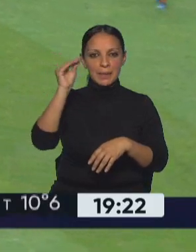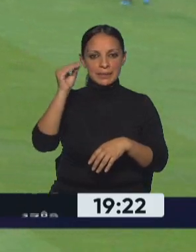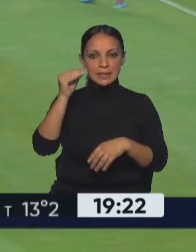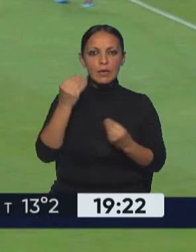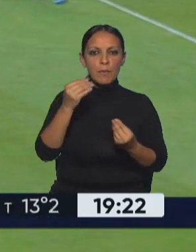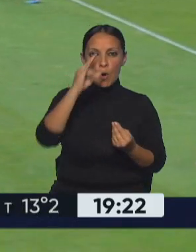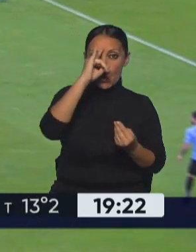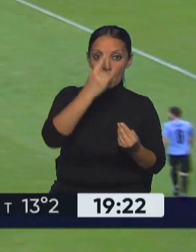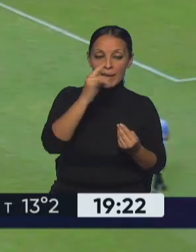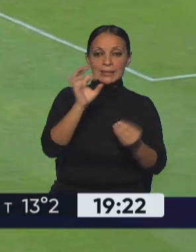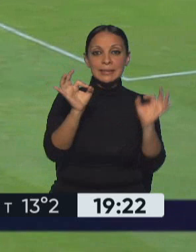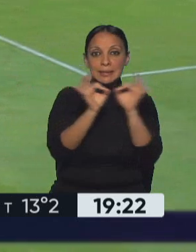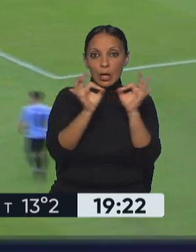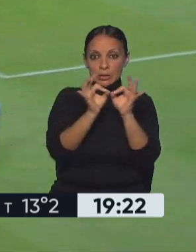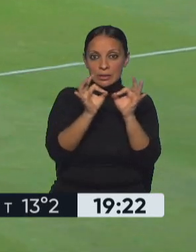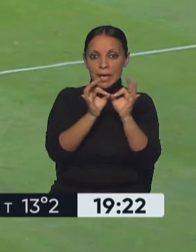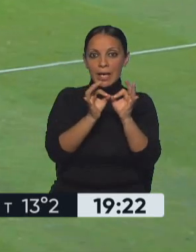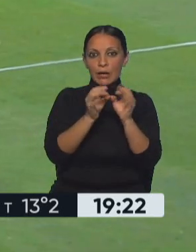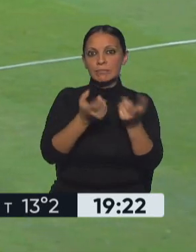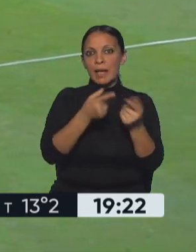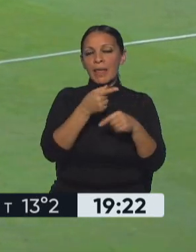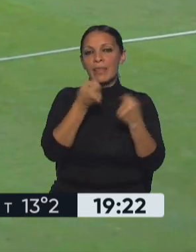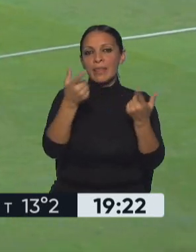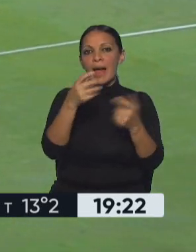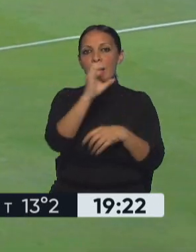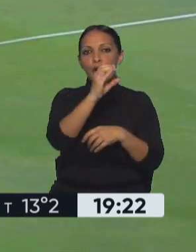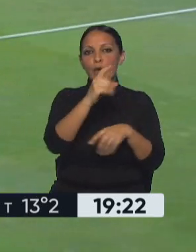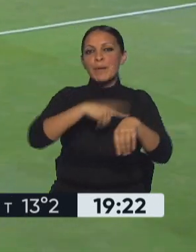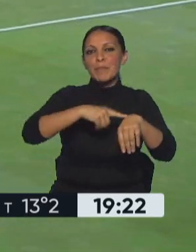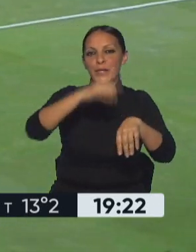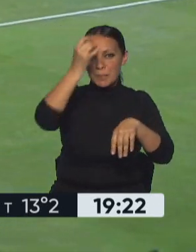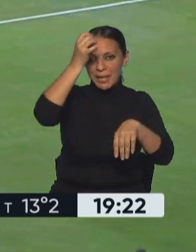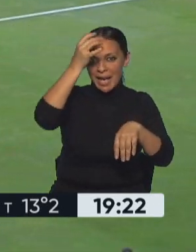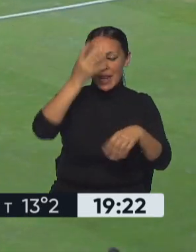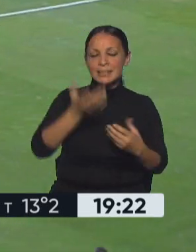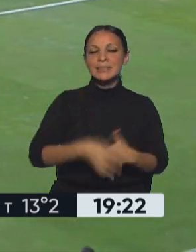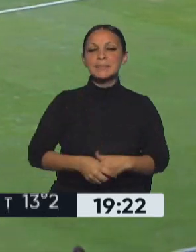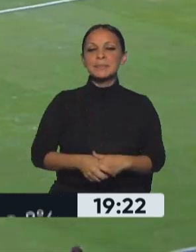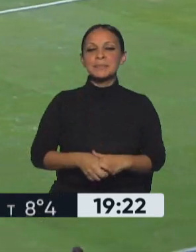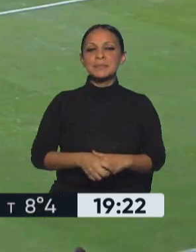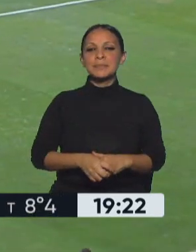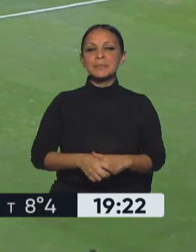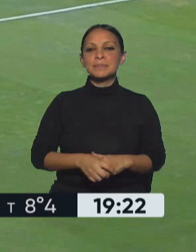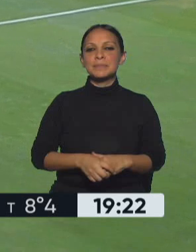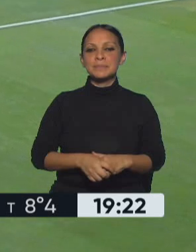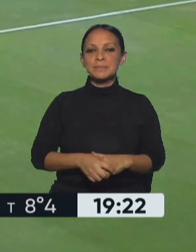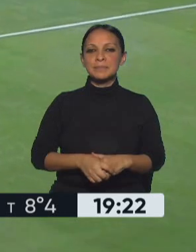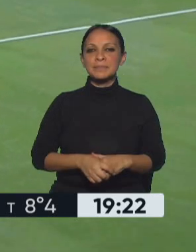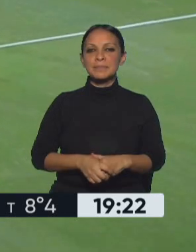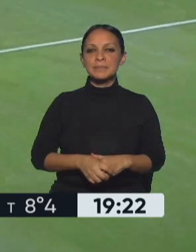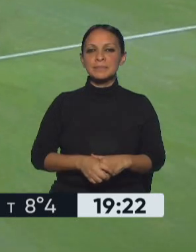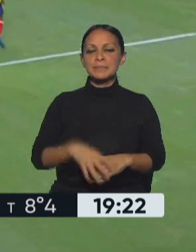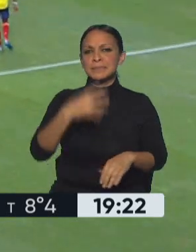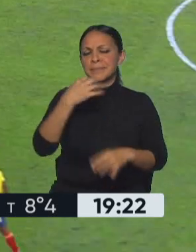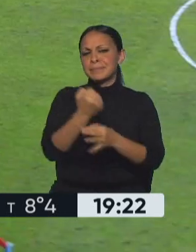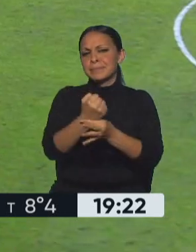este 0-0 que le permite a Colombia en los penales a través de la figura descomunal